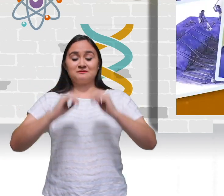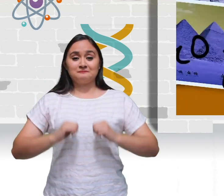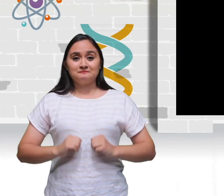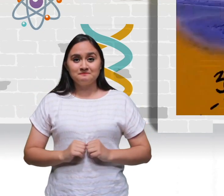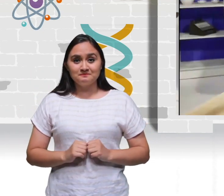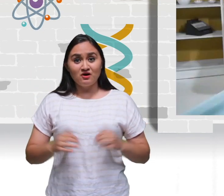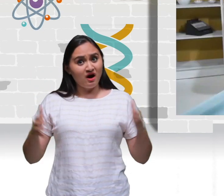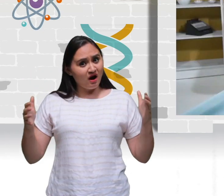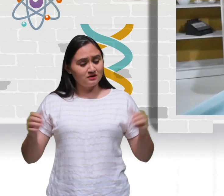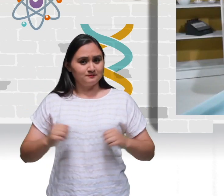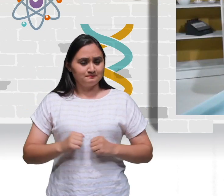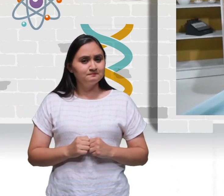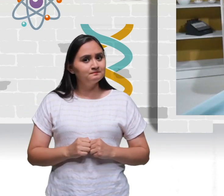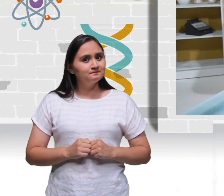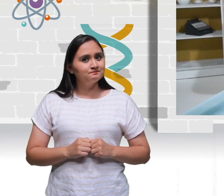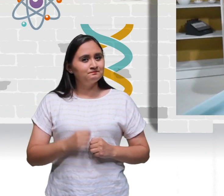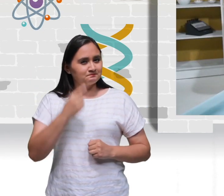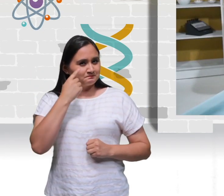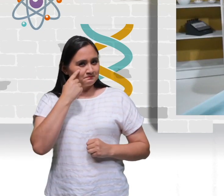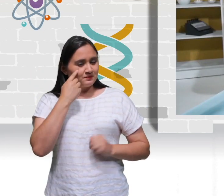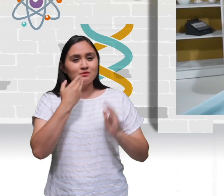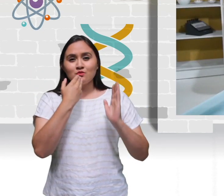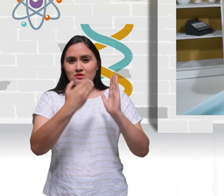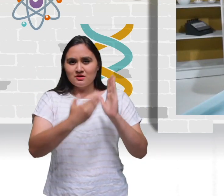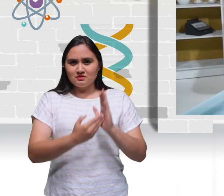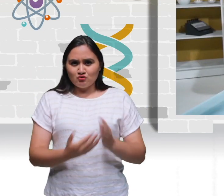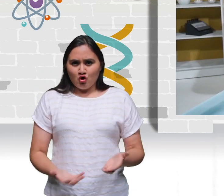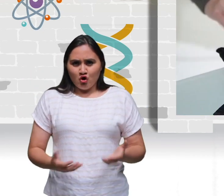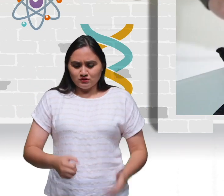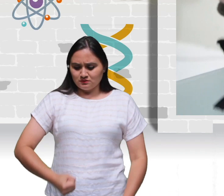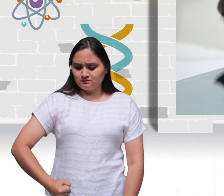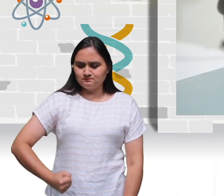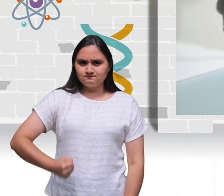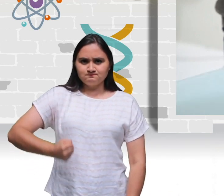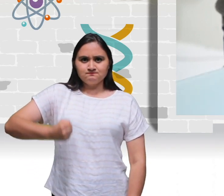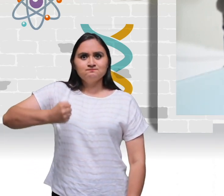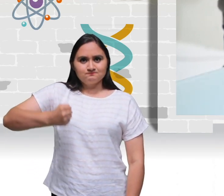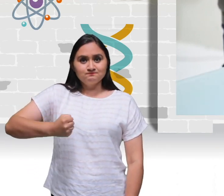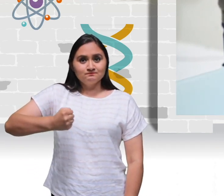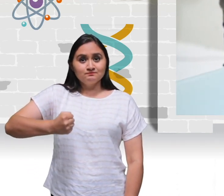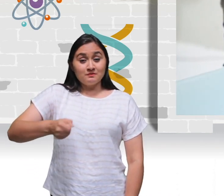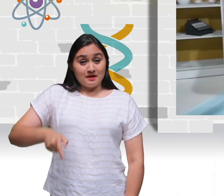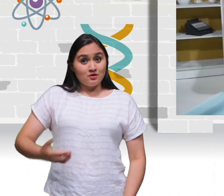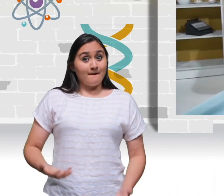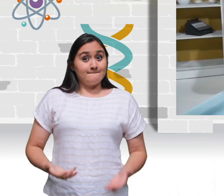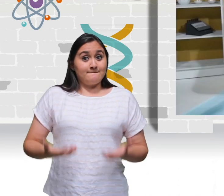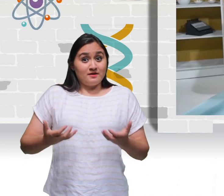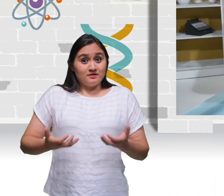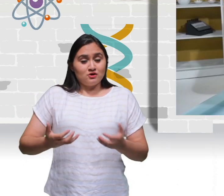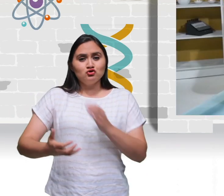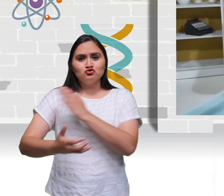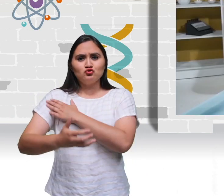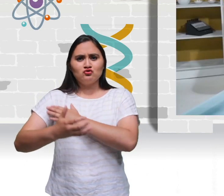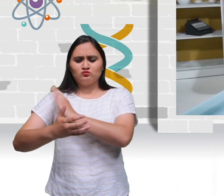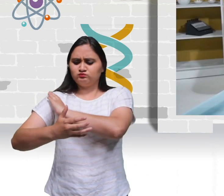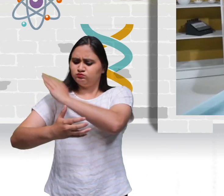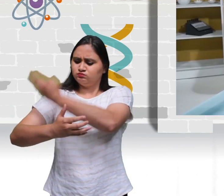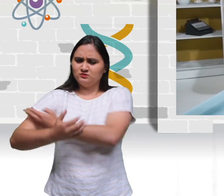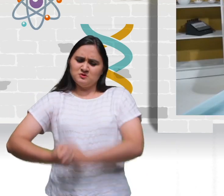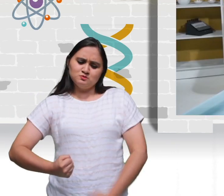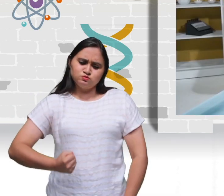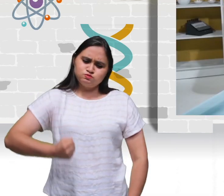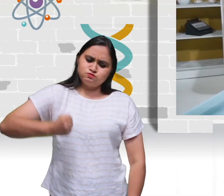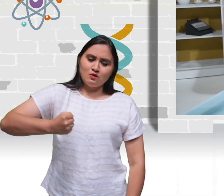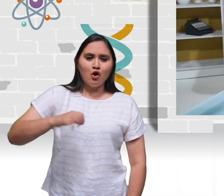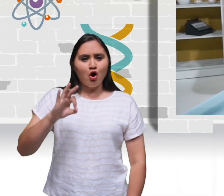gigantescas. Al levantar una carga hacemos un trabajo. Mientras más peso tenga la carga, hacemos un